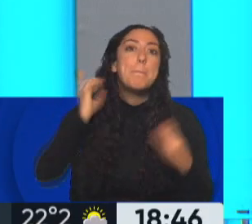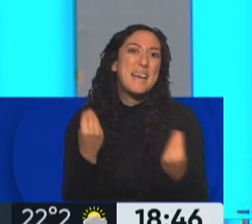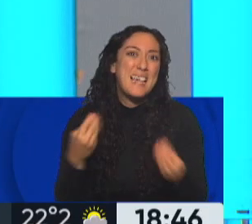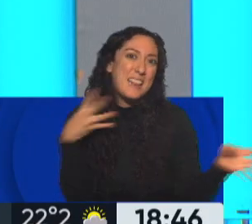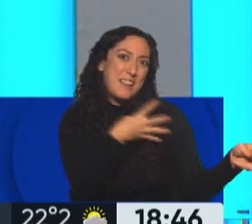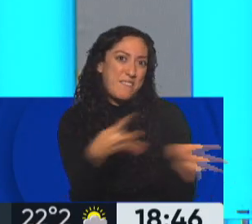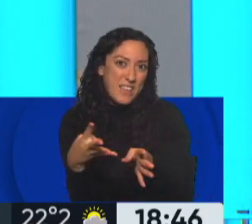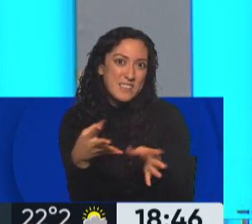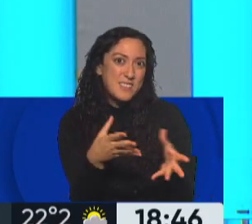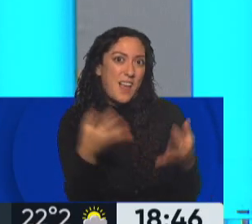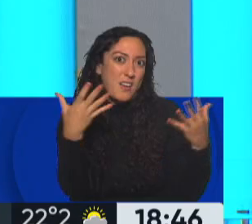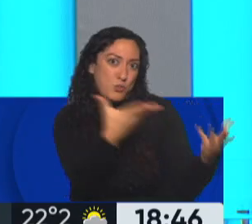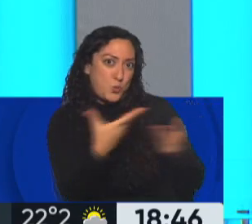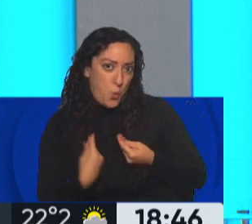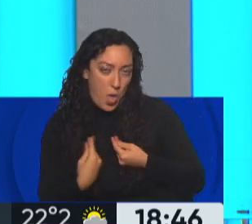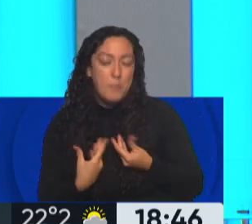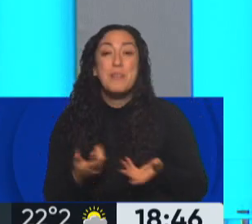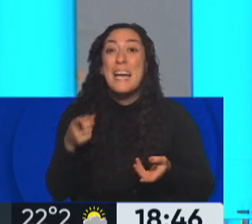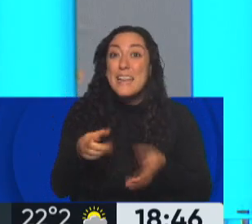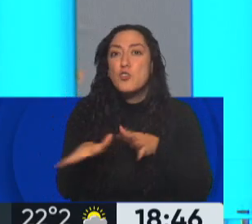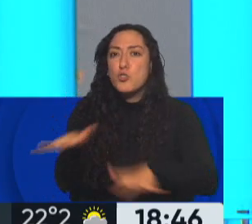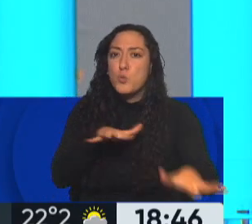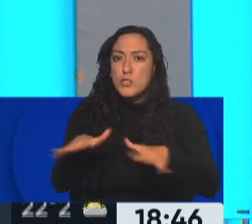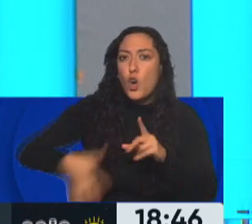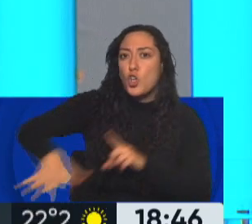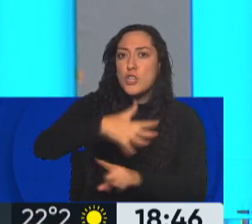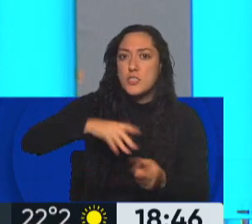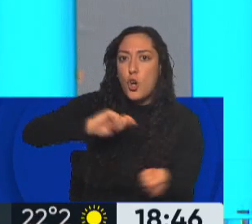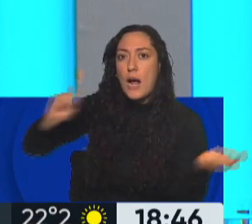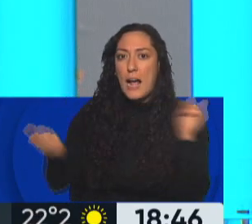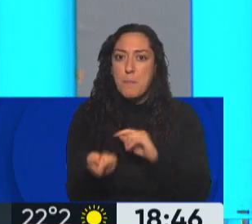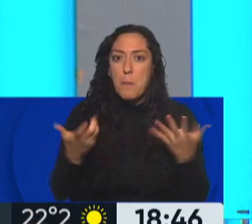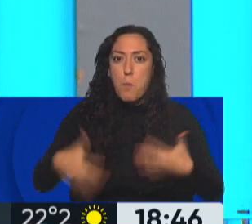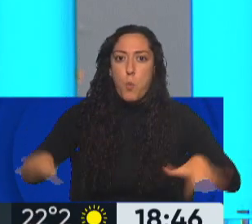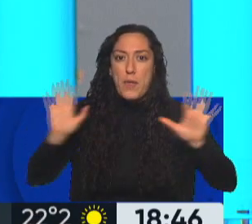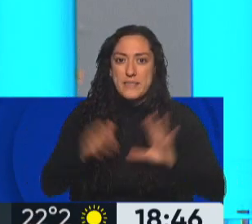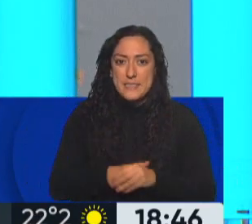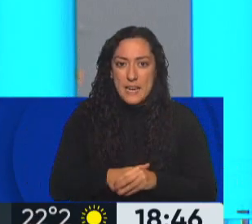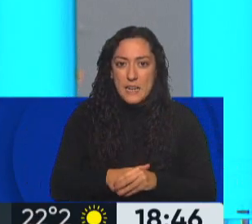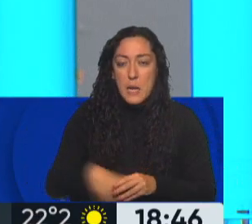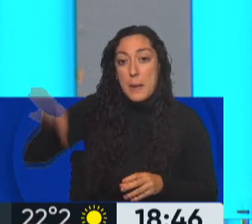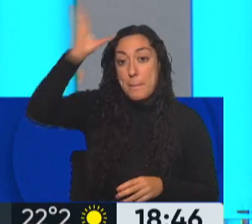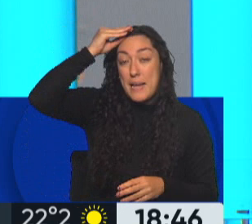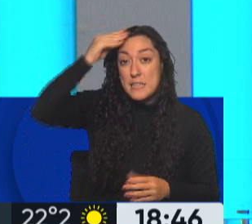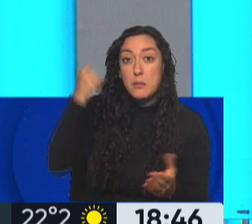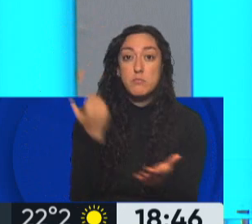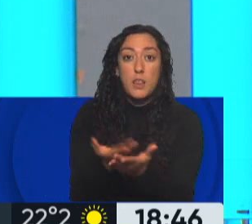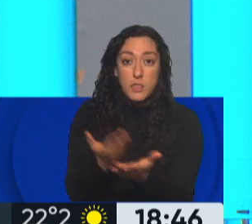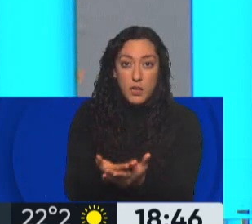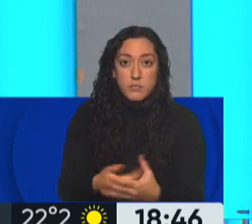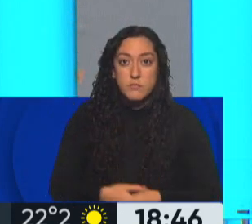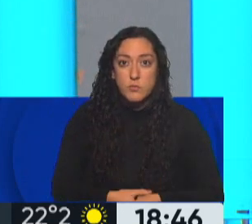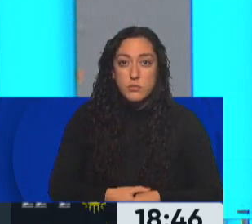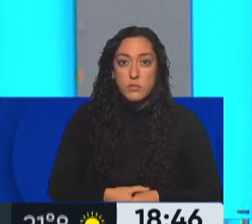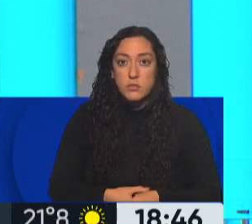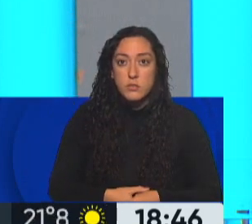Así que es un panorama que podría llegar a cambiar en este contexto en que incluso el propio Donald Trump lo plantea. Para cerrar muy brevemente, me